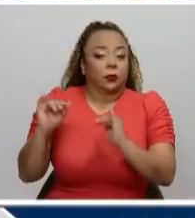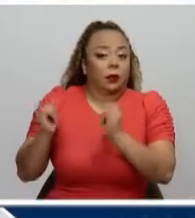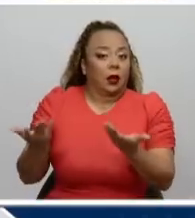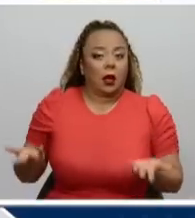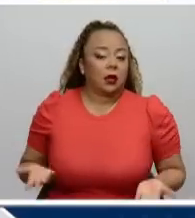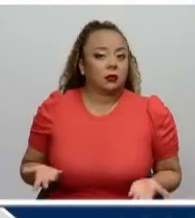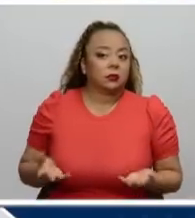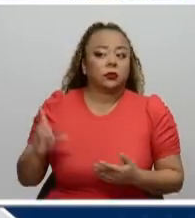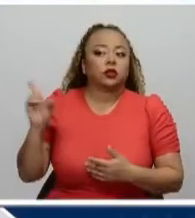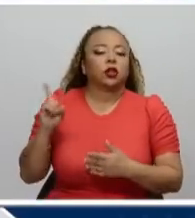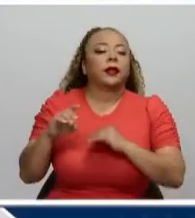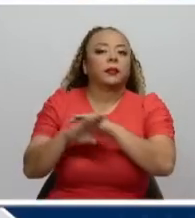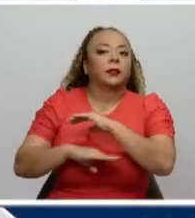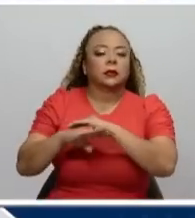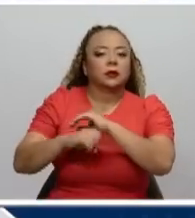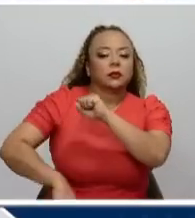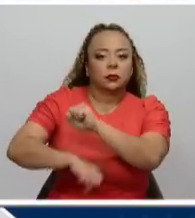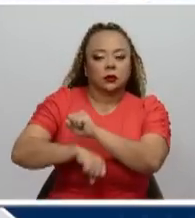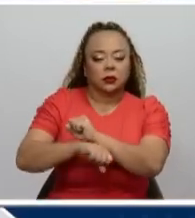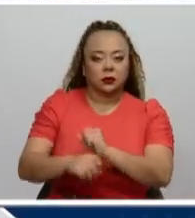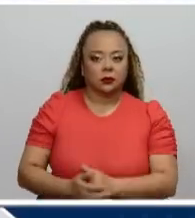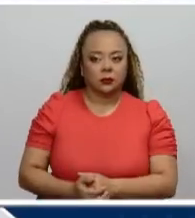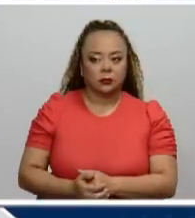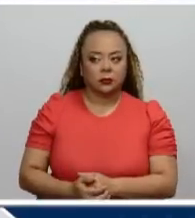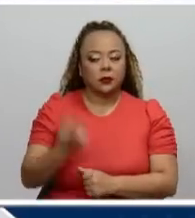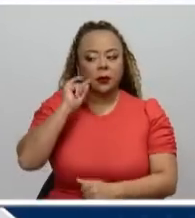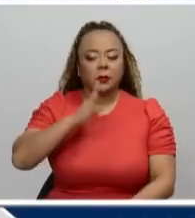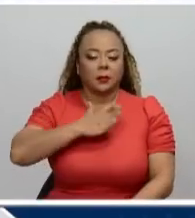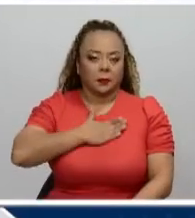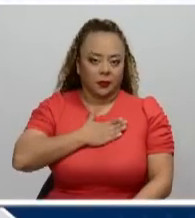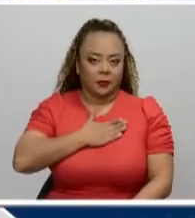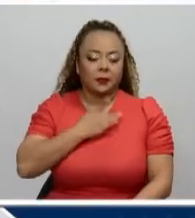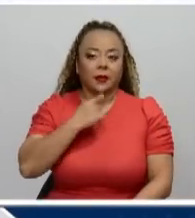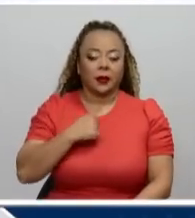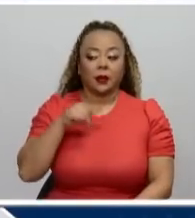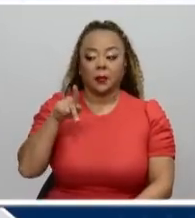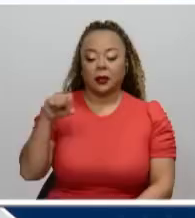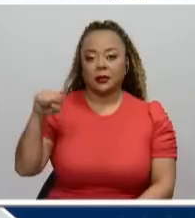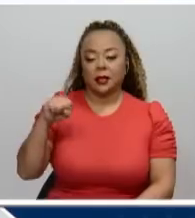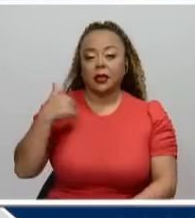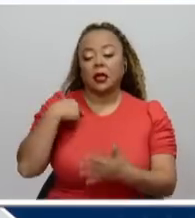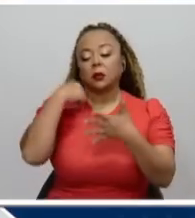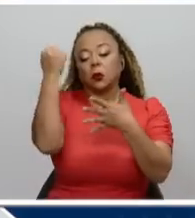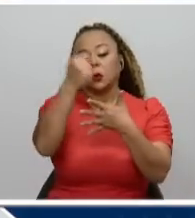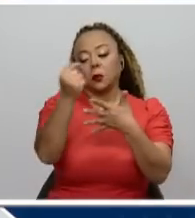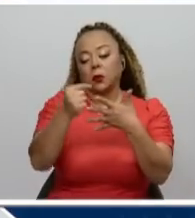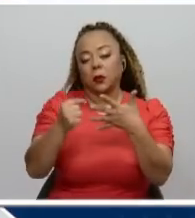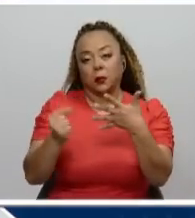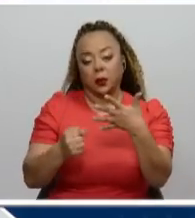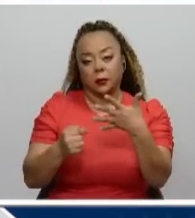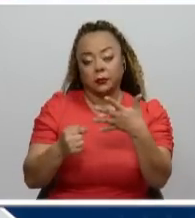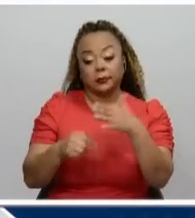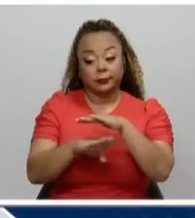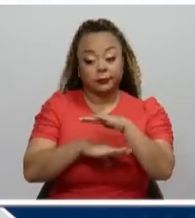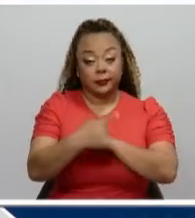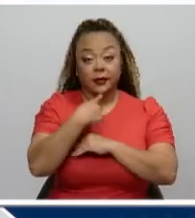Dónde está el argumento futbolístico Exacto donde digan es que Patrick se creedra tiene A B y C Que el argumento que